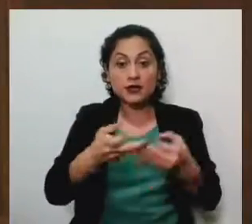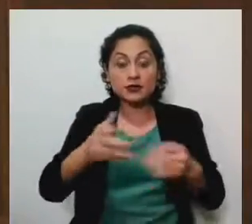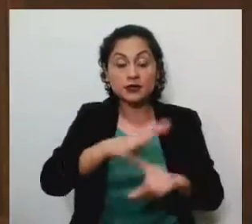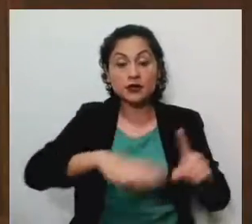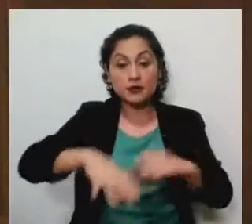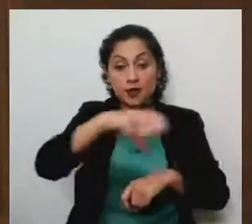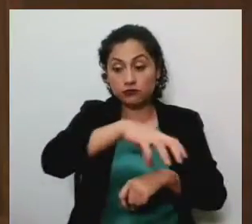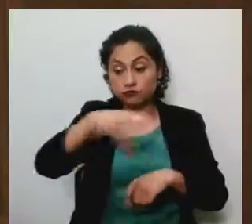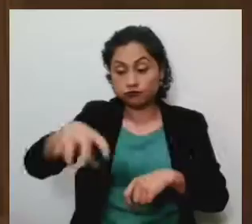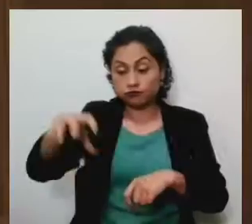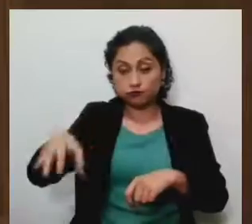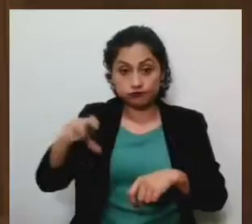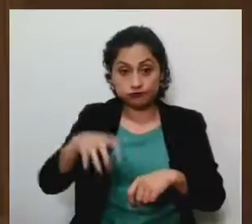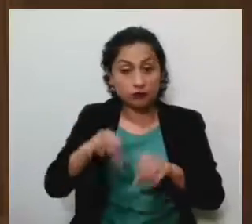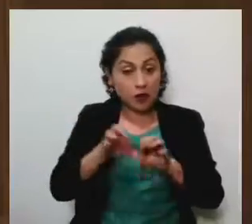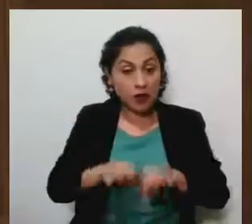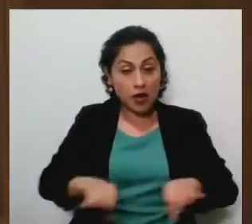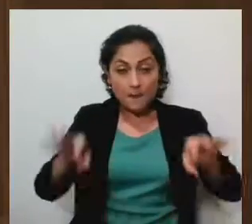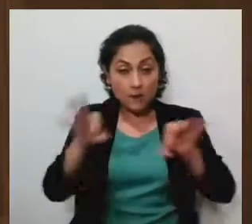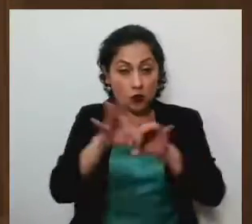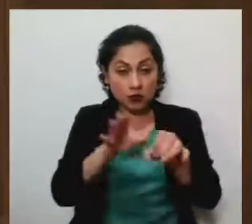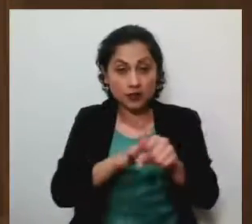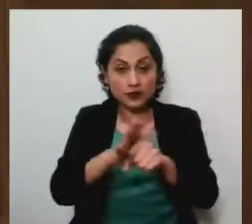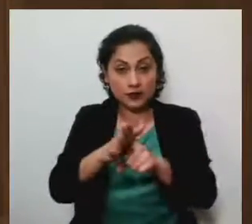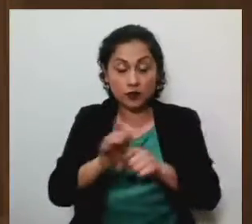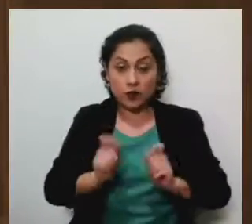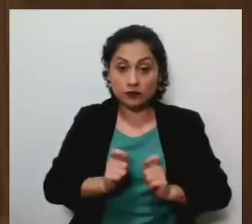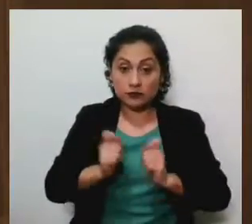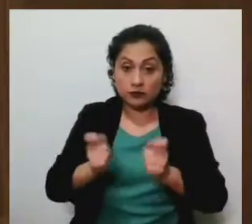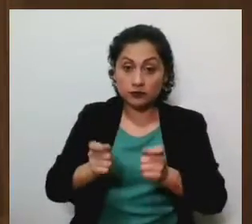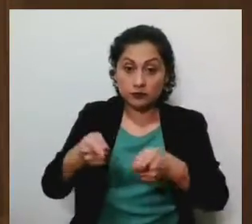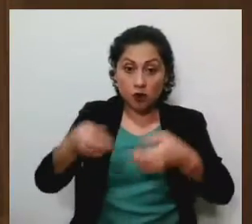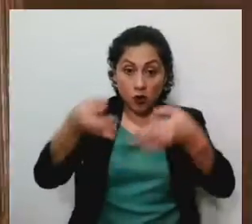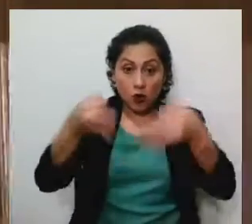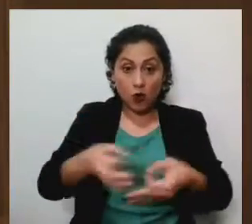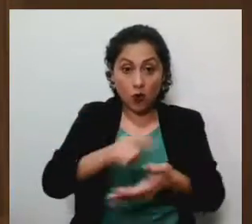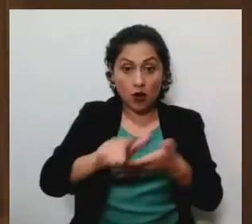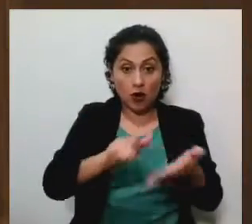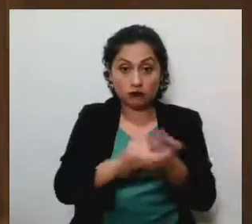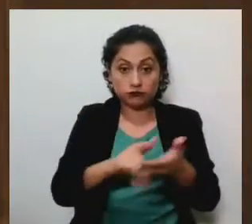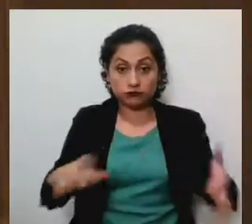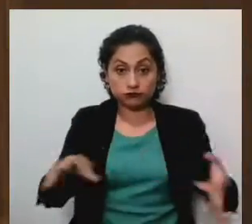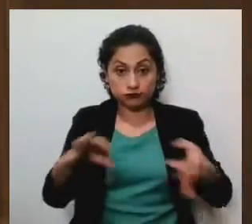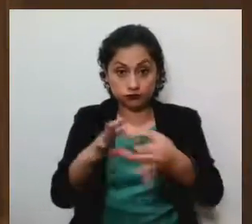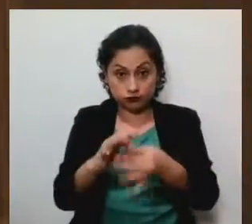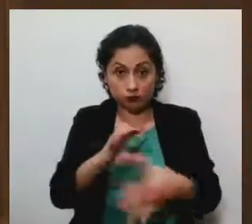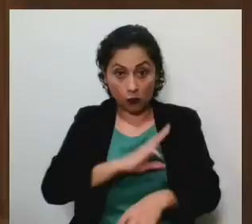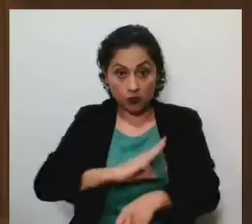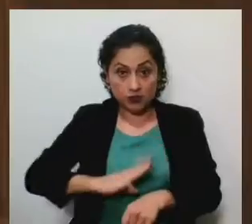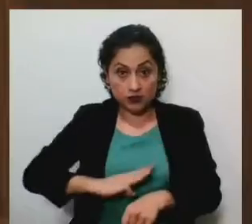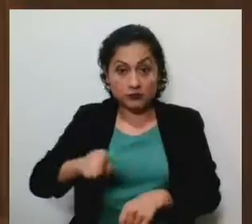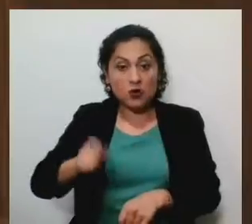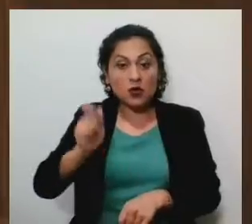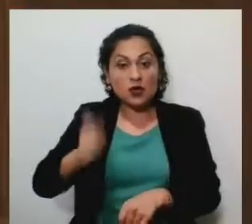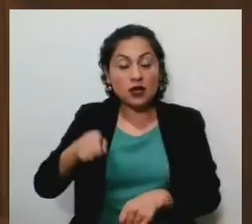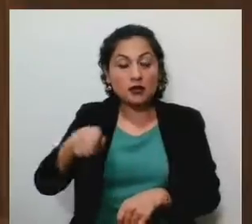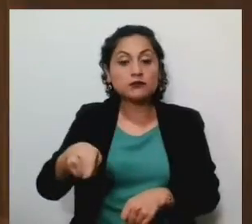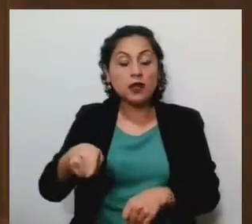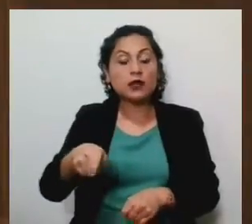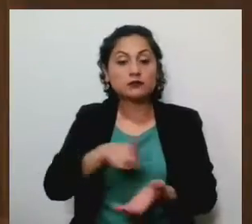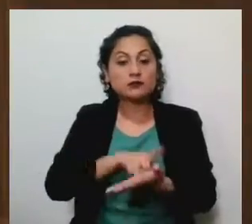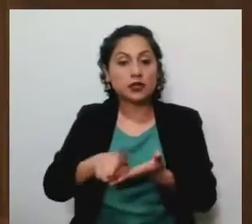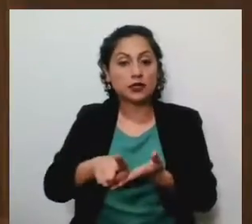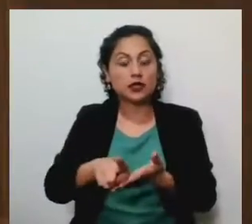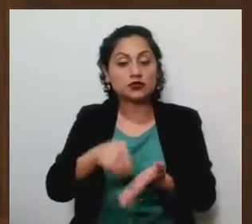siguiente. Se otorga personalidad jurídica al municipio, es decir, se le considera persona jurídica de derecho público que puede